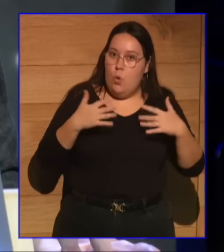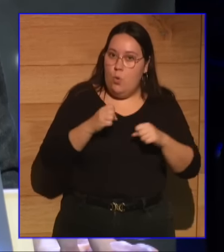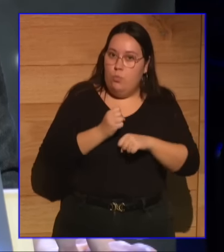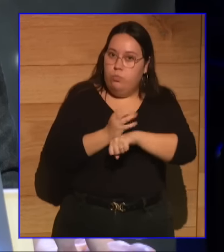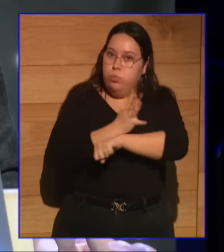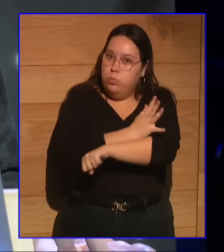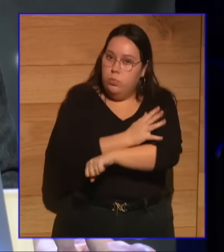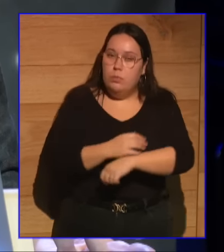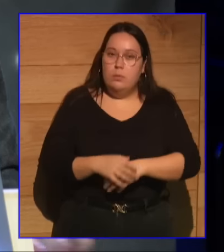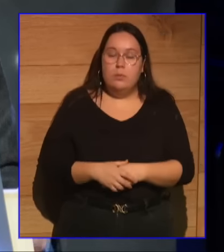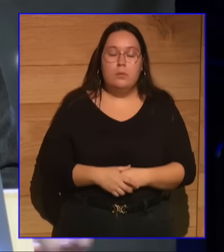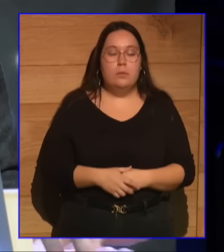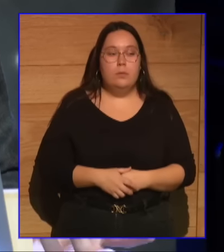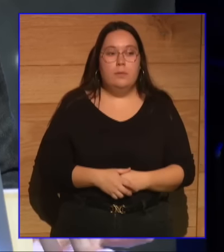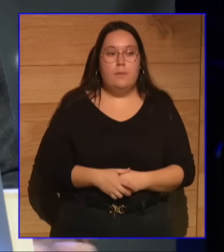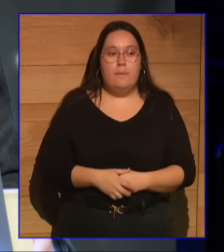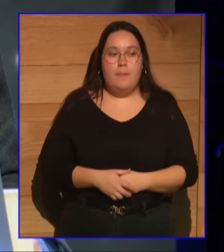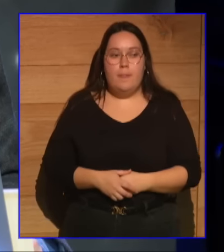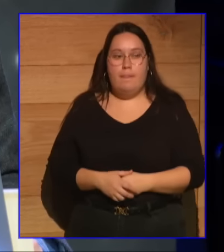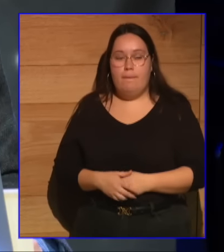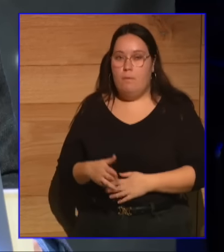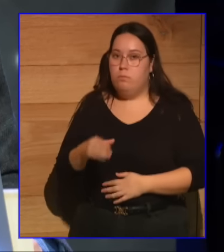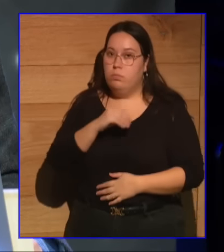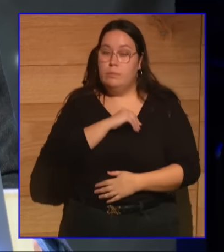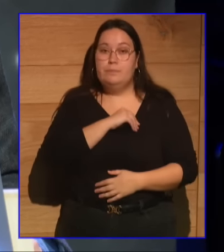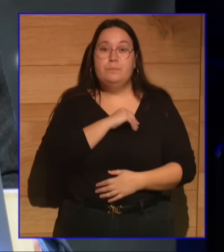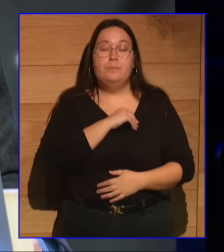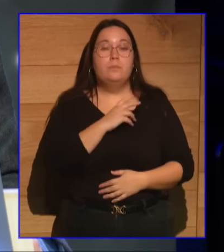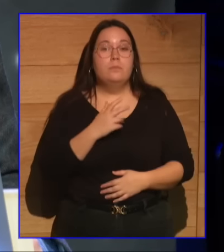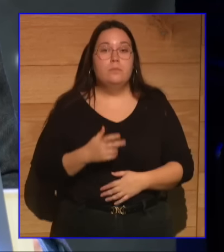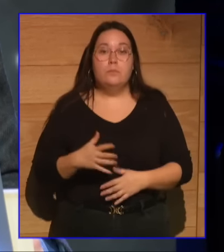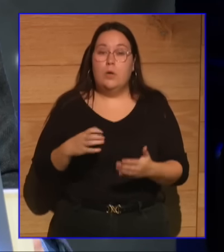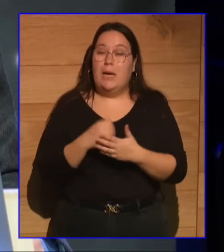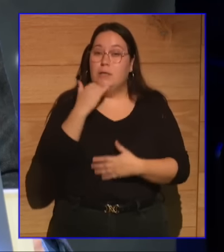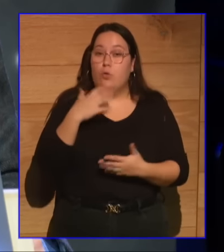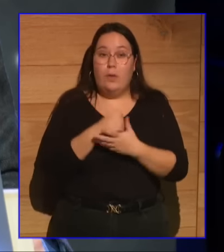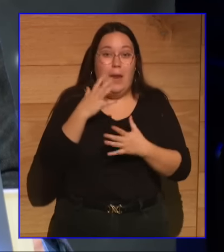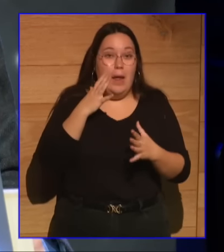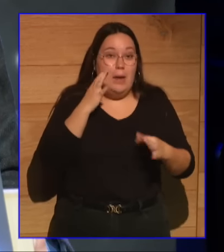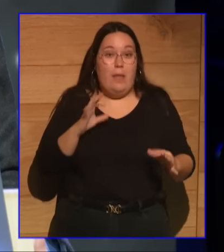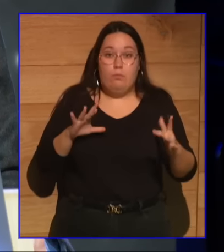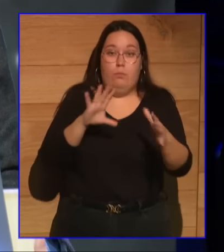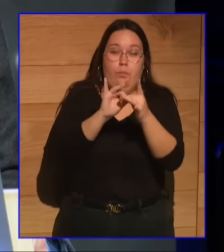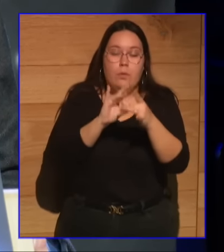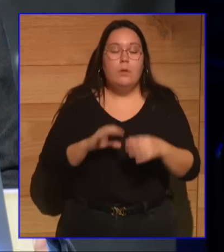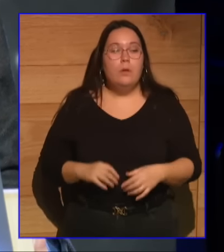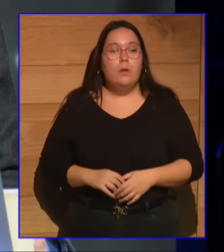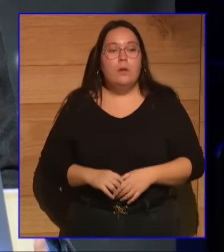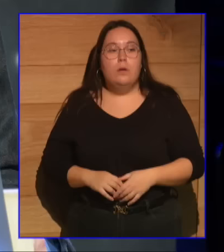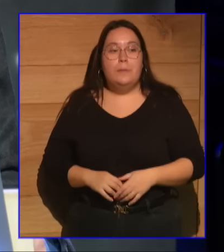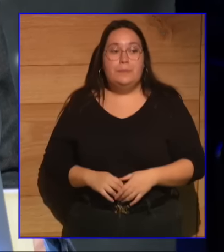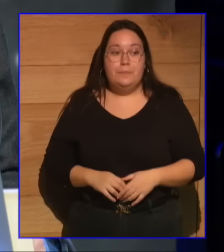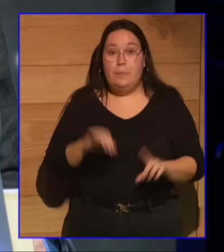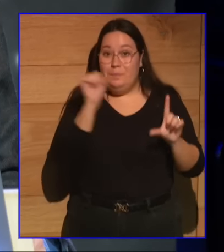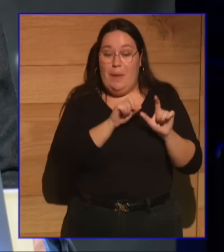de ellos casi todo lo que los conectaba a la realidad. Y El pianista